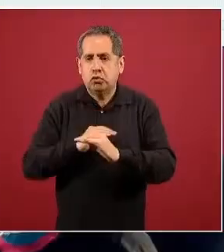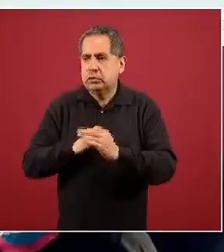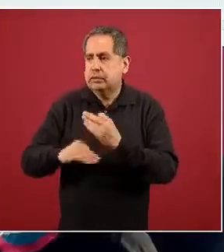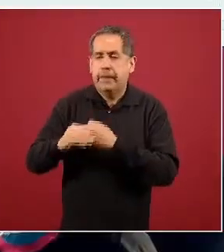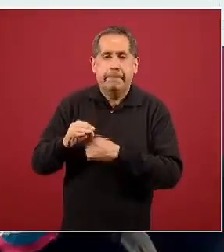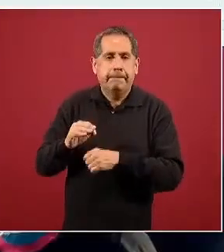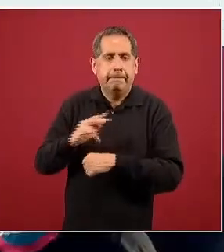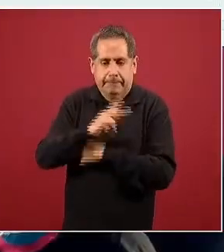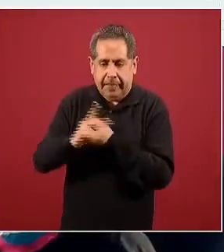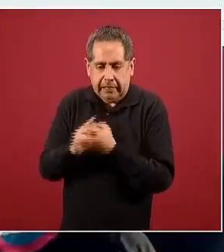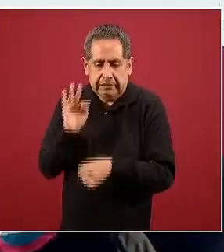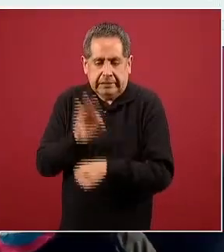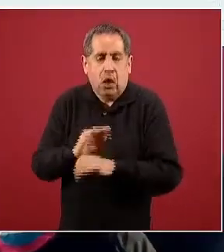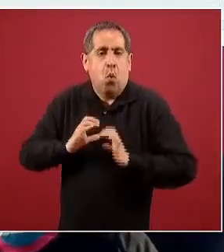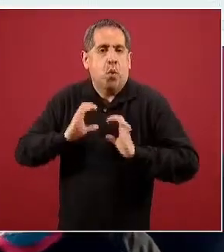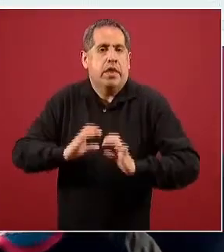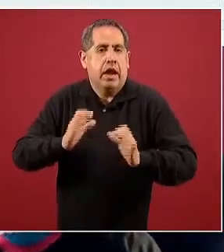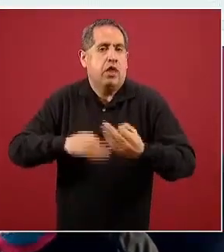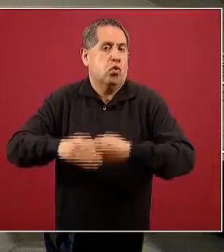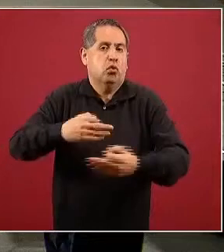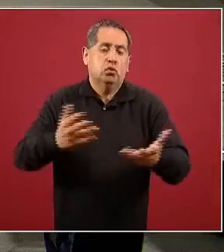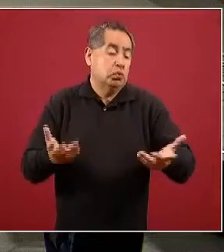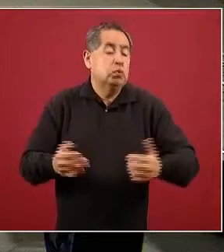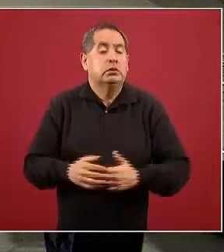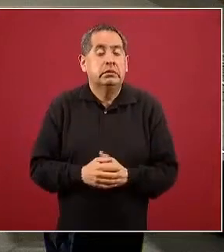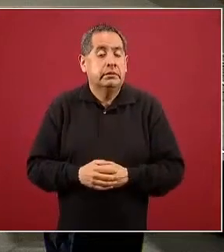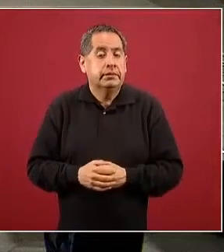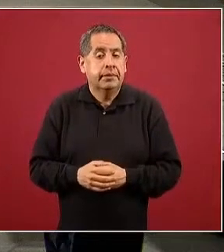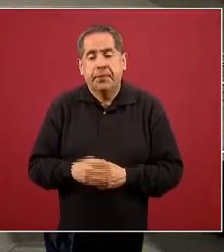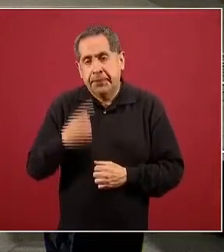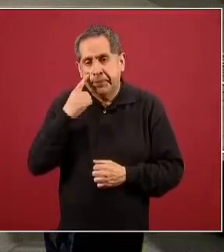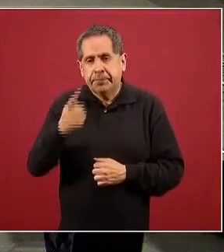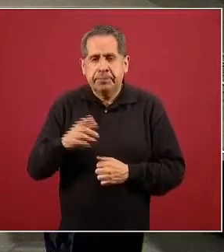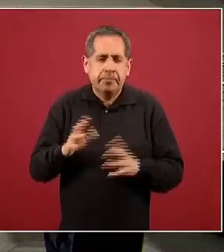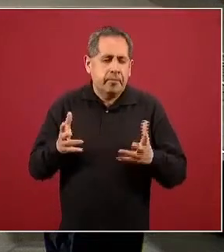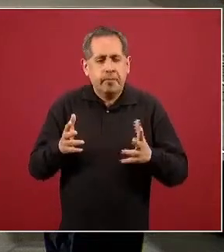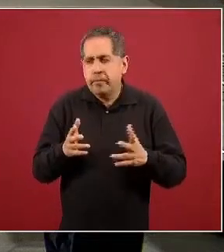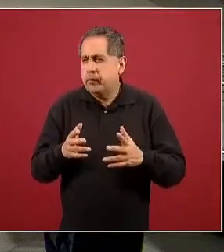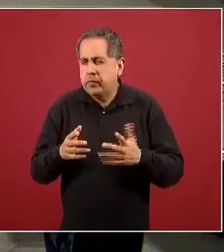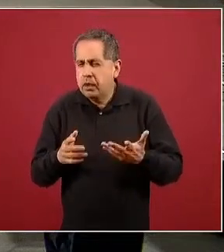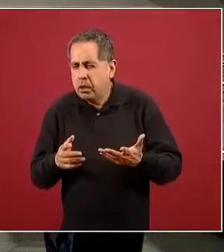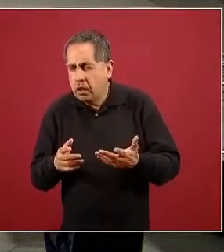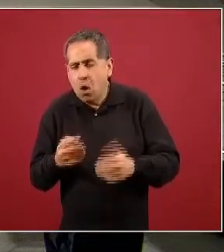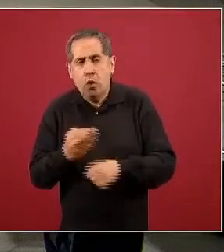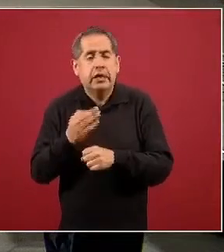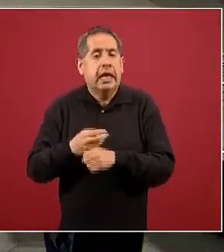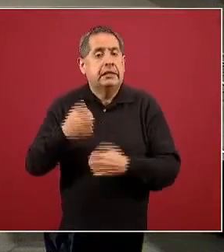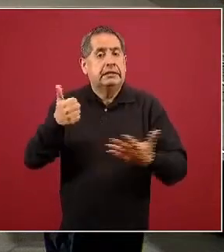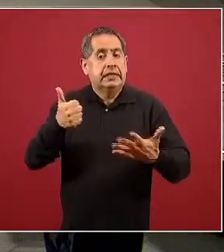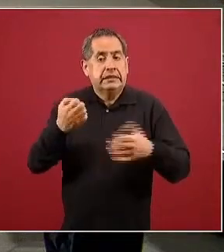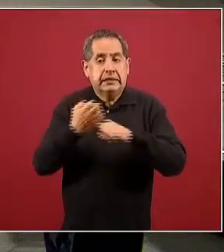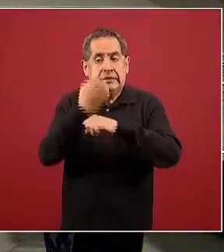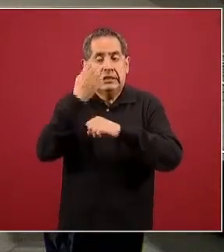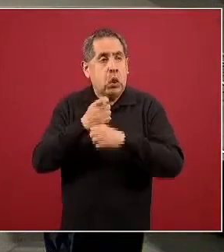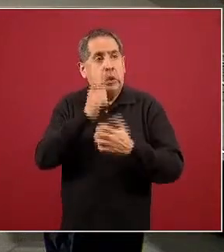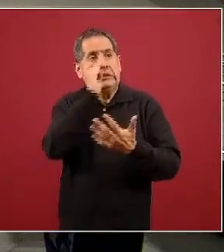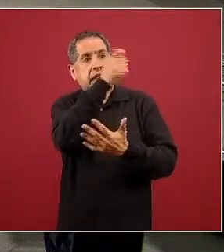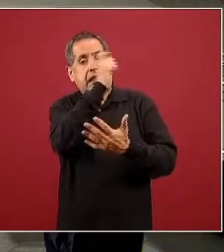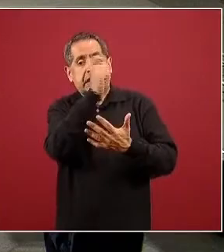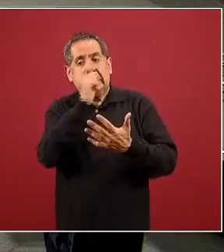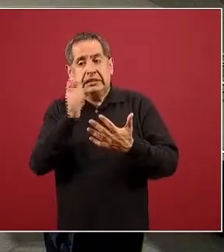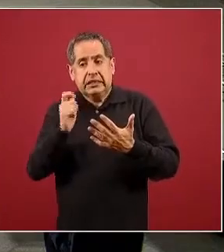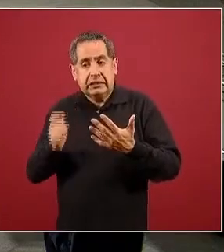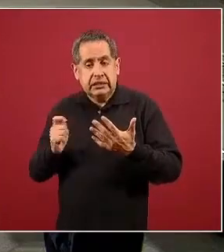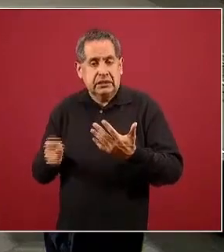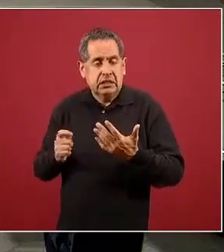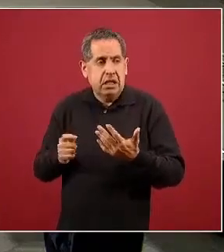vamos a salir de esta epidemia. Vamos a ver un total de 6 estados que